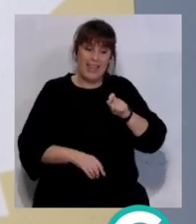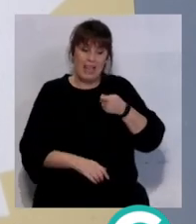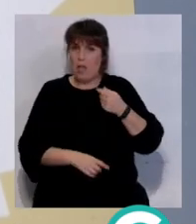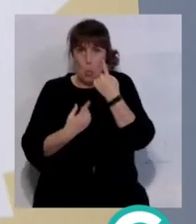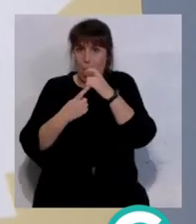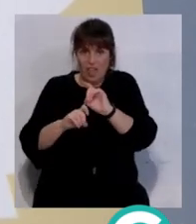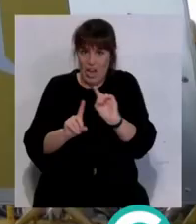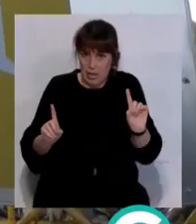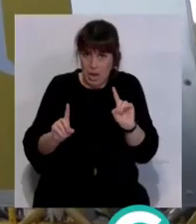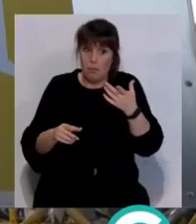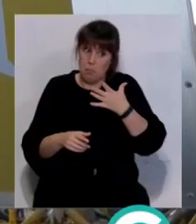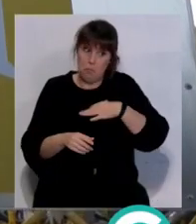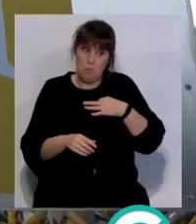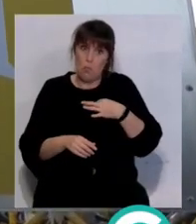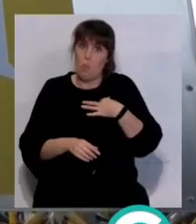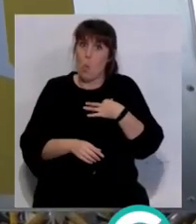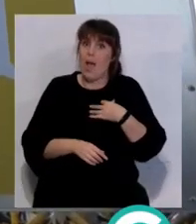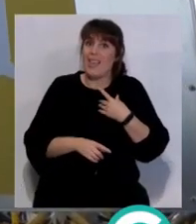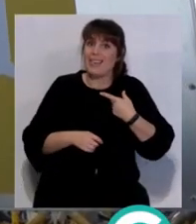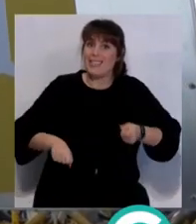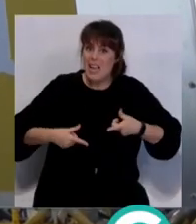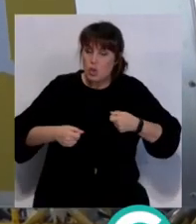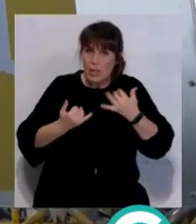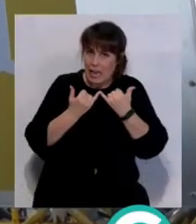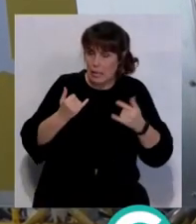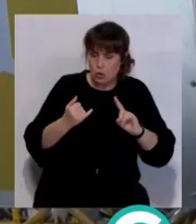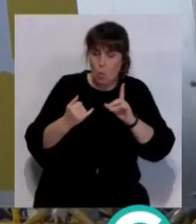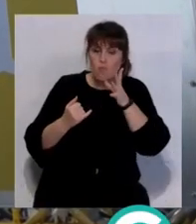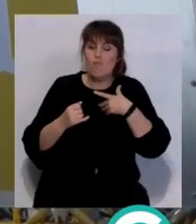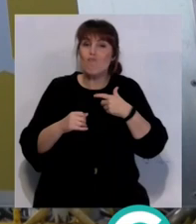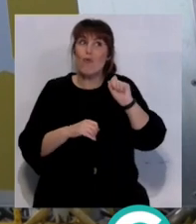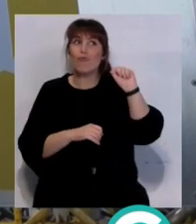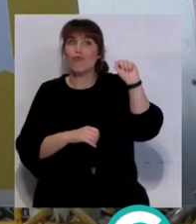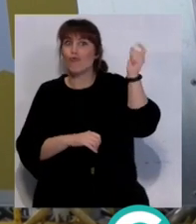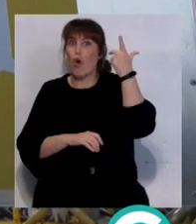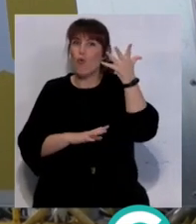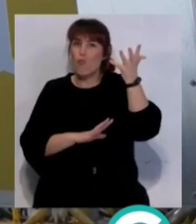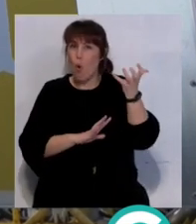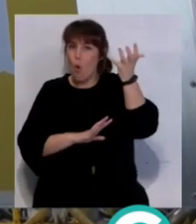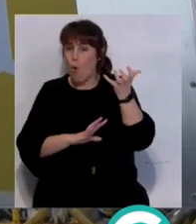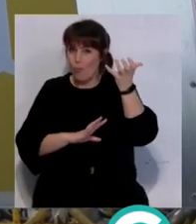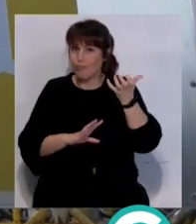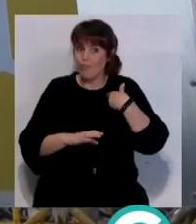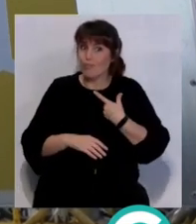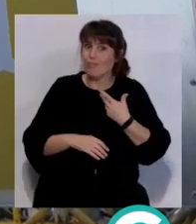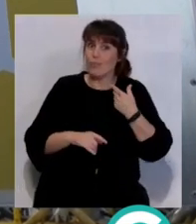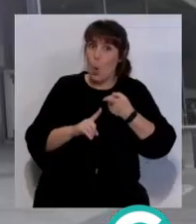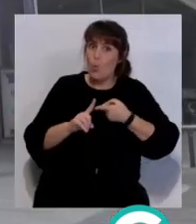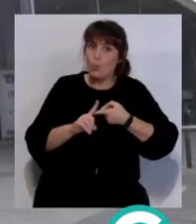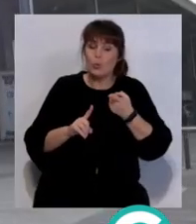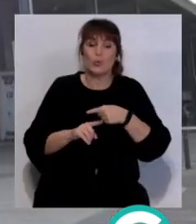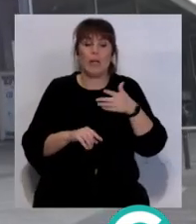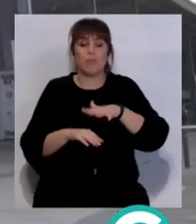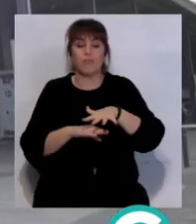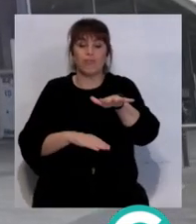y minimiza el consumo energético, que se alimenta con instalación solar fotovoltaica. Adif tiene prevista la ampliación de estas